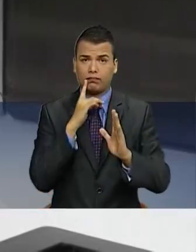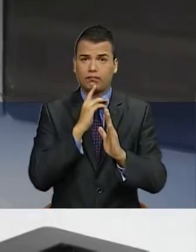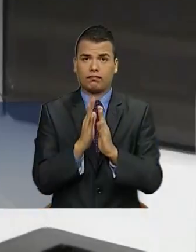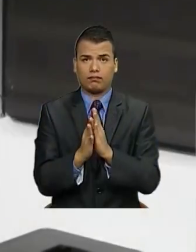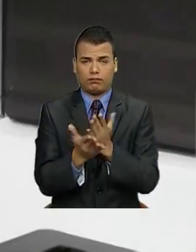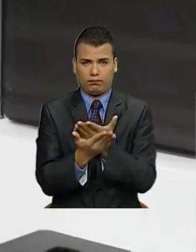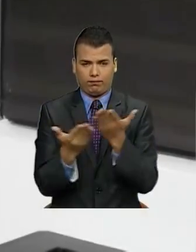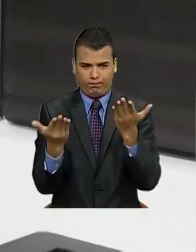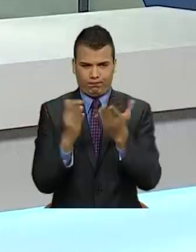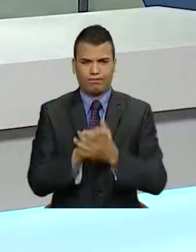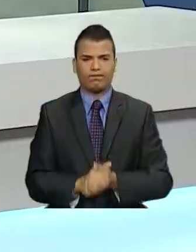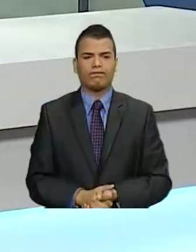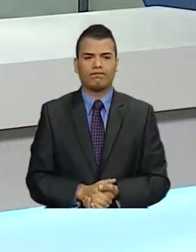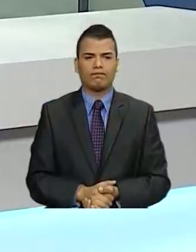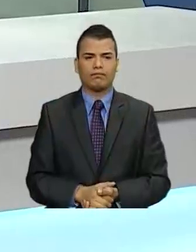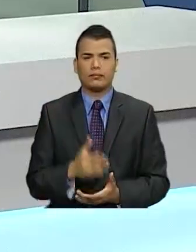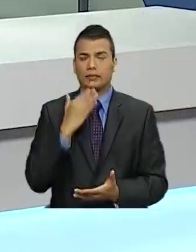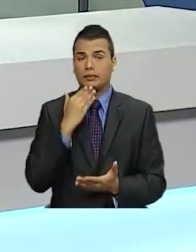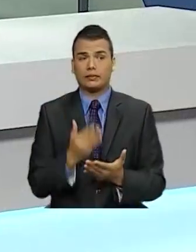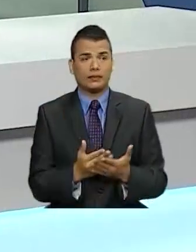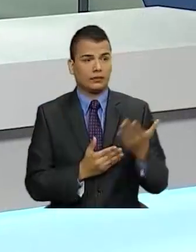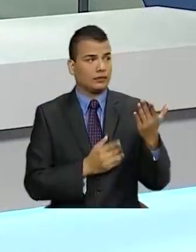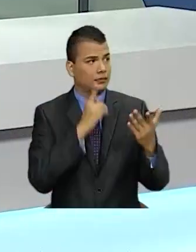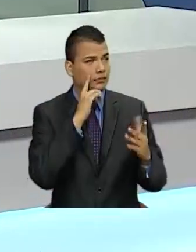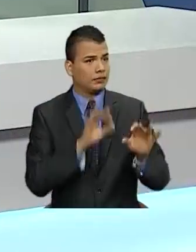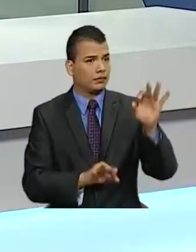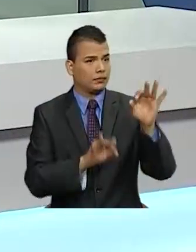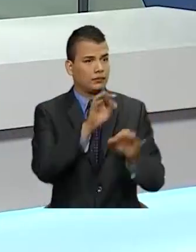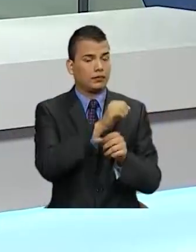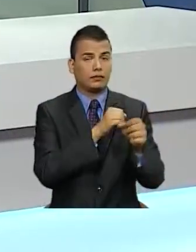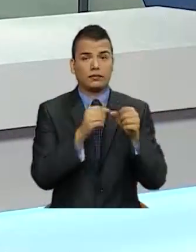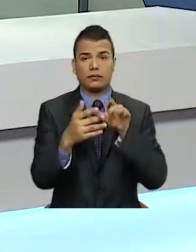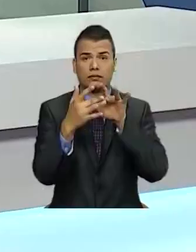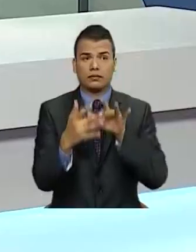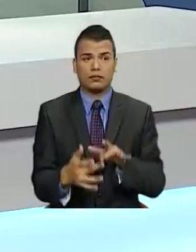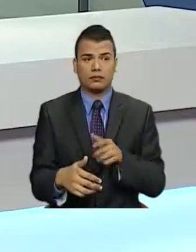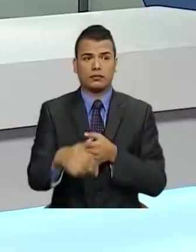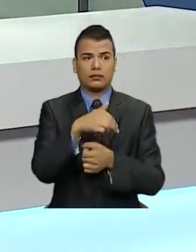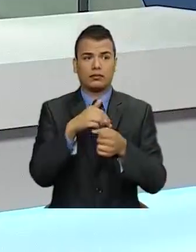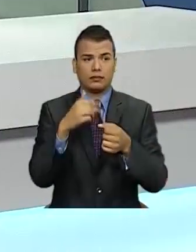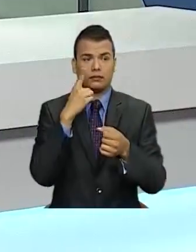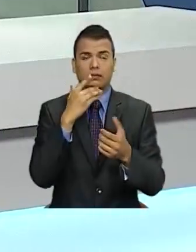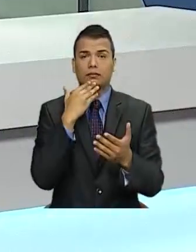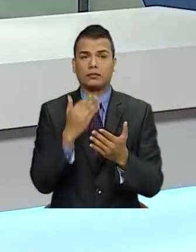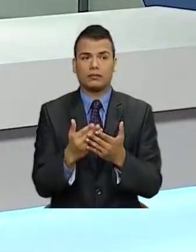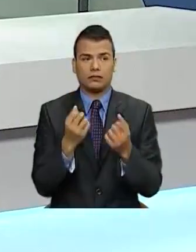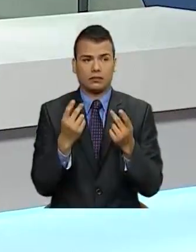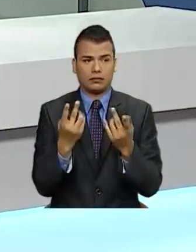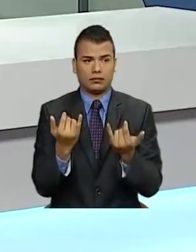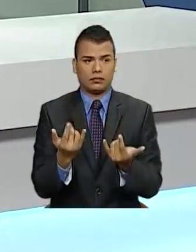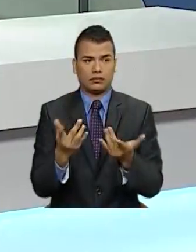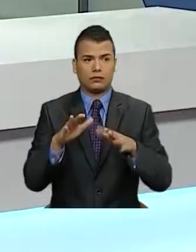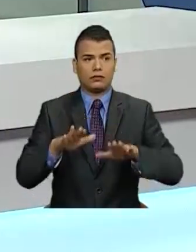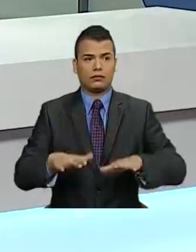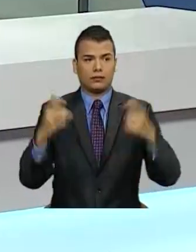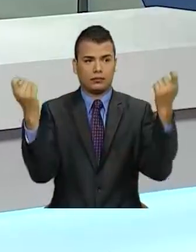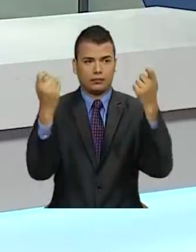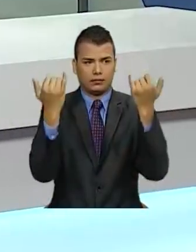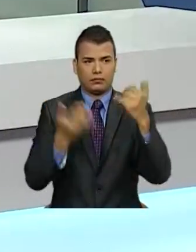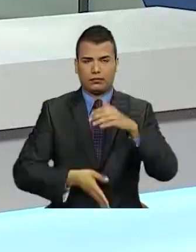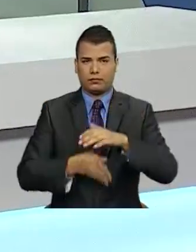información en Cali. Telepacífico Noticias, Cristian está más cerca de la región, muchísimas gracias. Vamos a una nueva pausa y